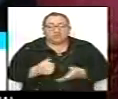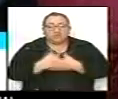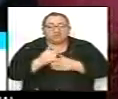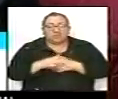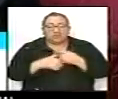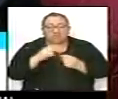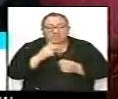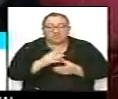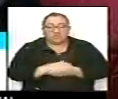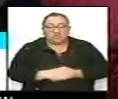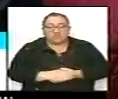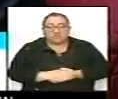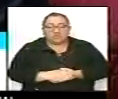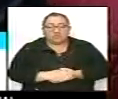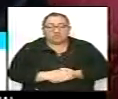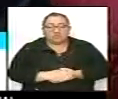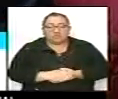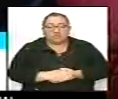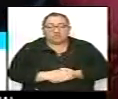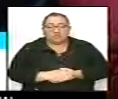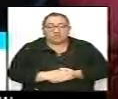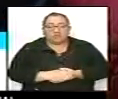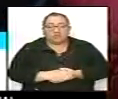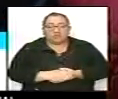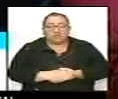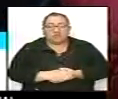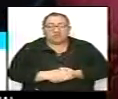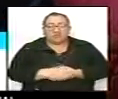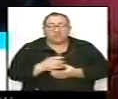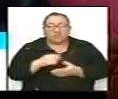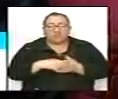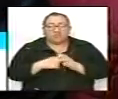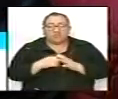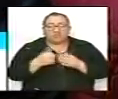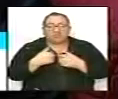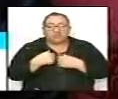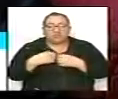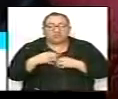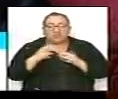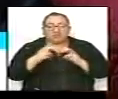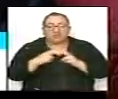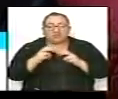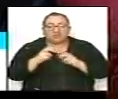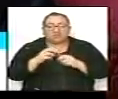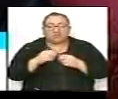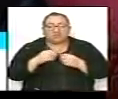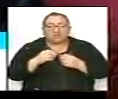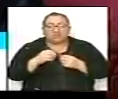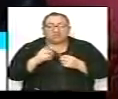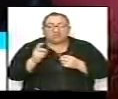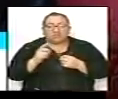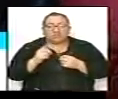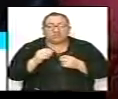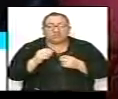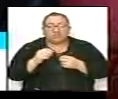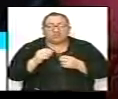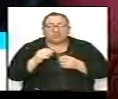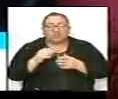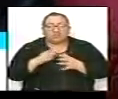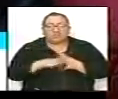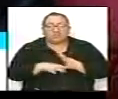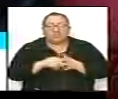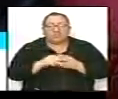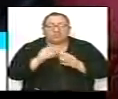país? Bueno, yo creo que nosotros vamos a tener que hacer una evaluación política, ya no del fondo de estos temas,